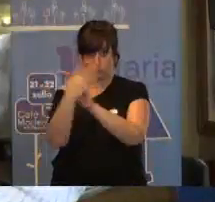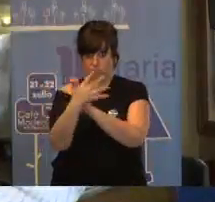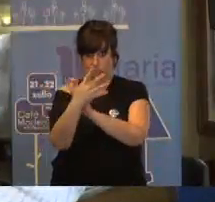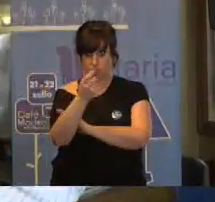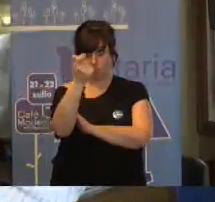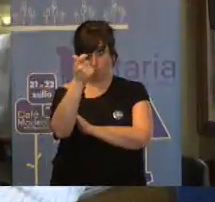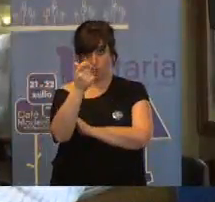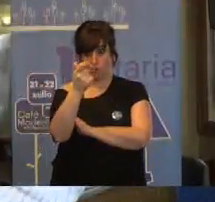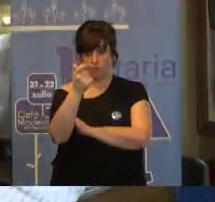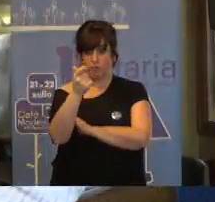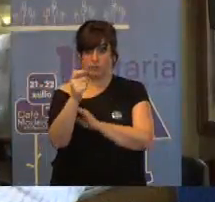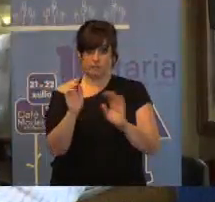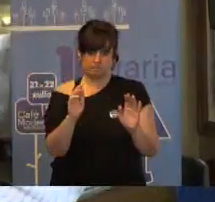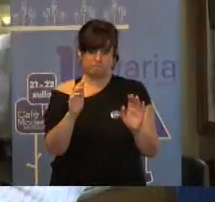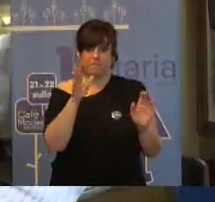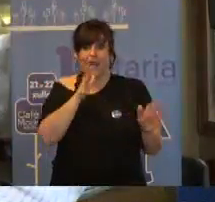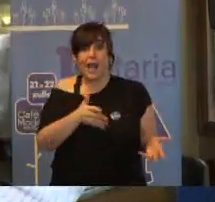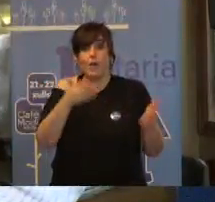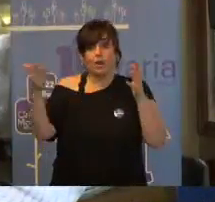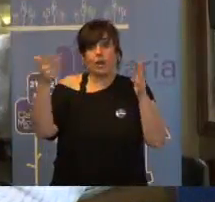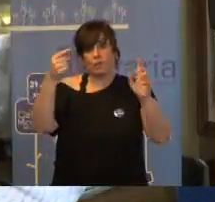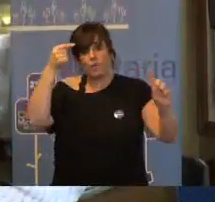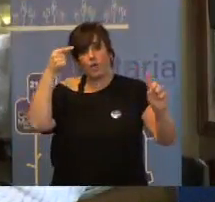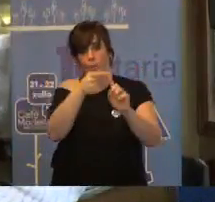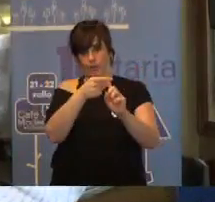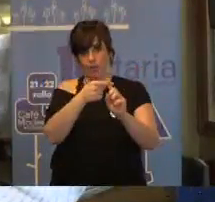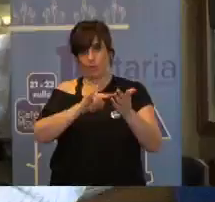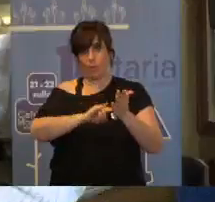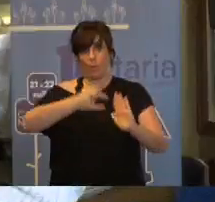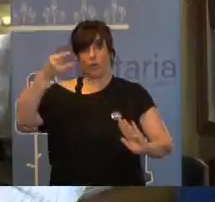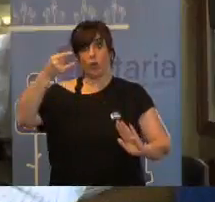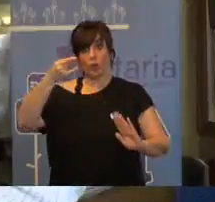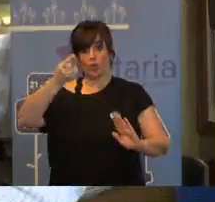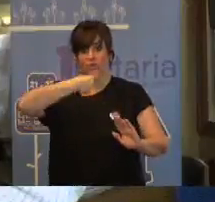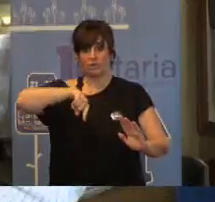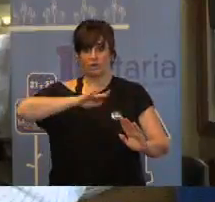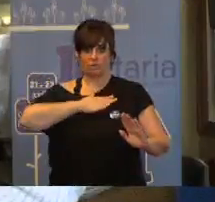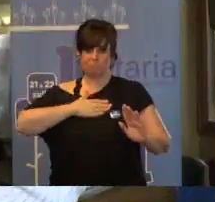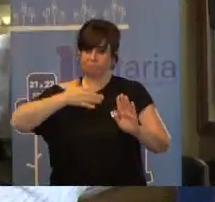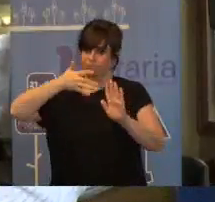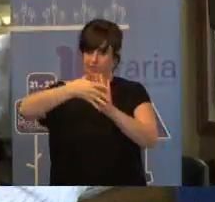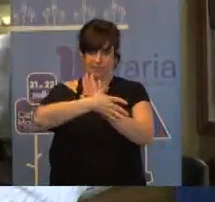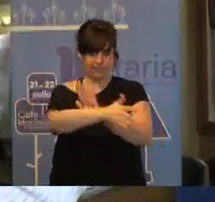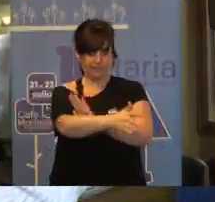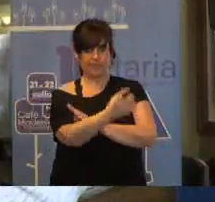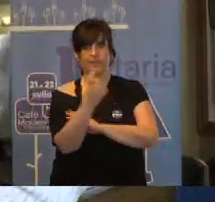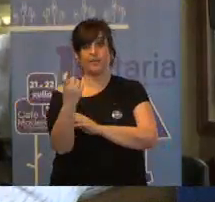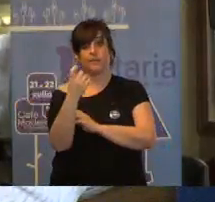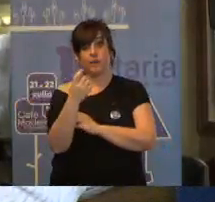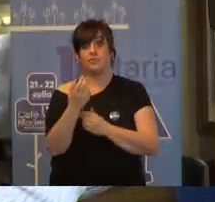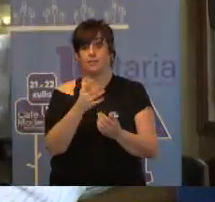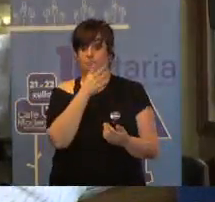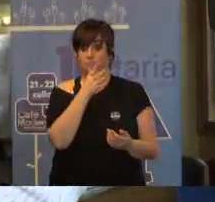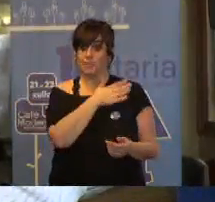decía tamén antes, creo que é o momento de definir a metodoloxía que nos leve a cadar ese éxito electoral